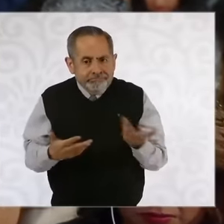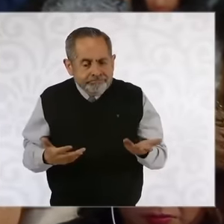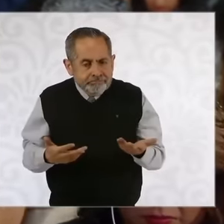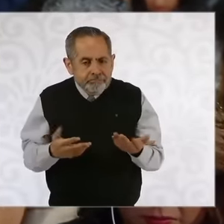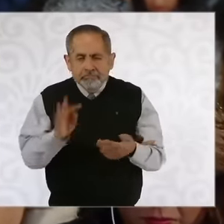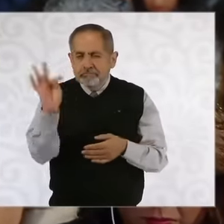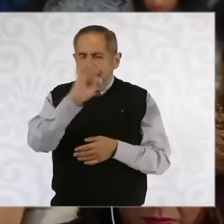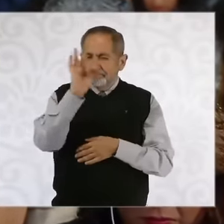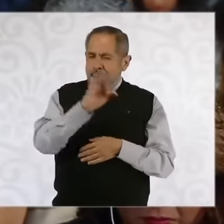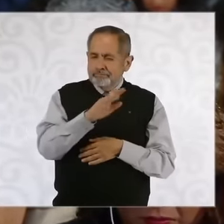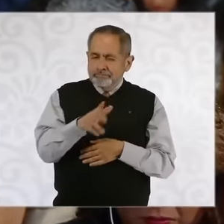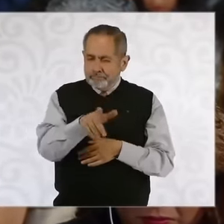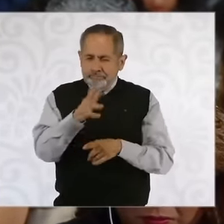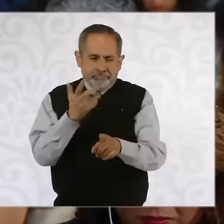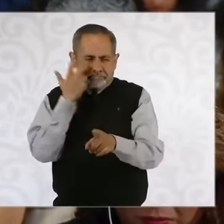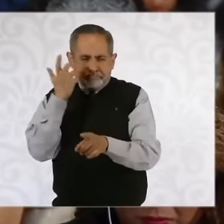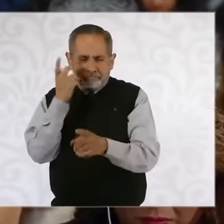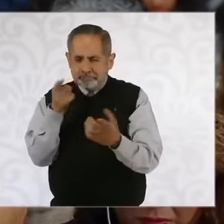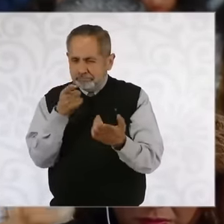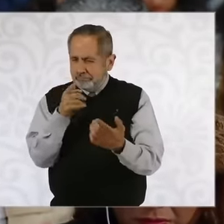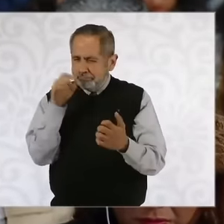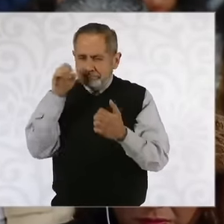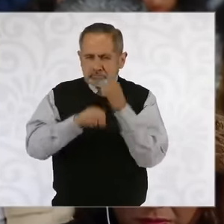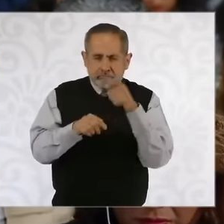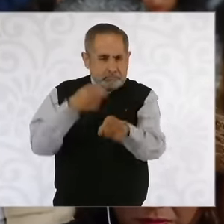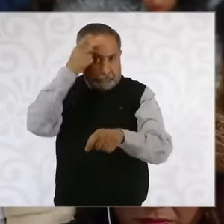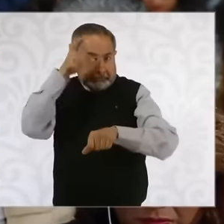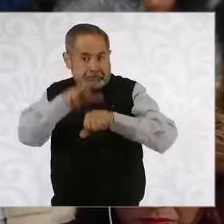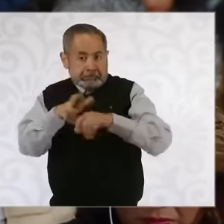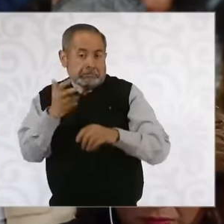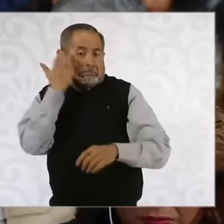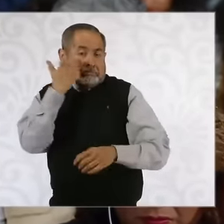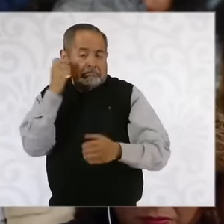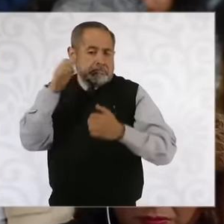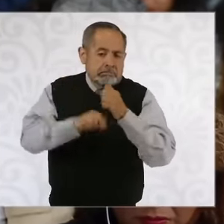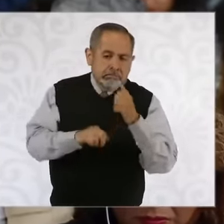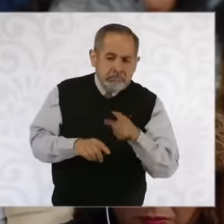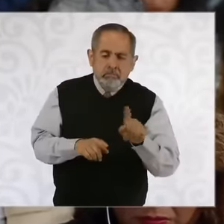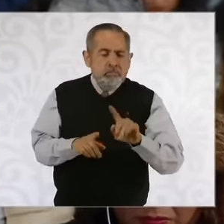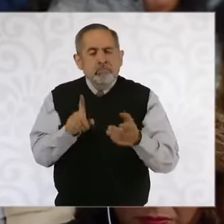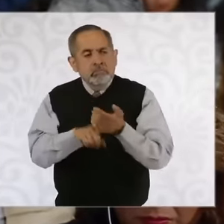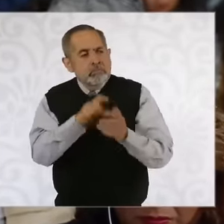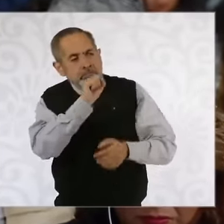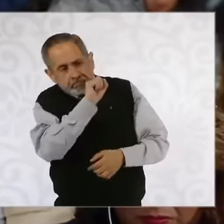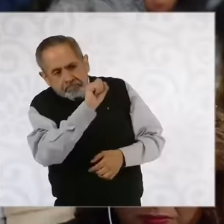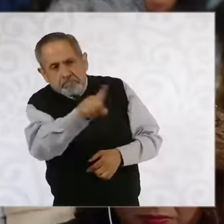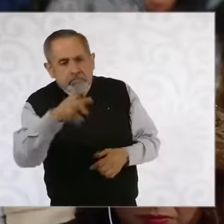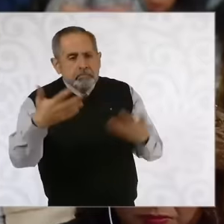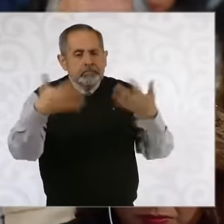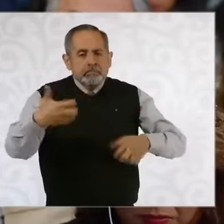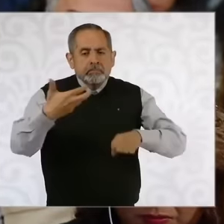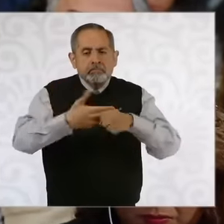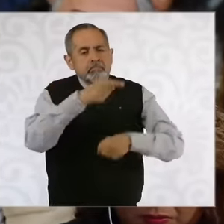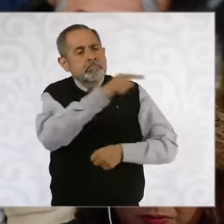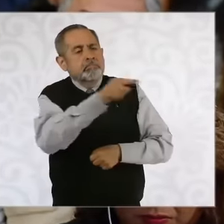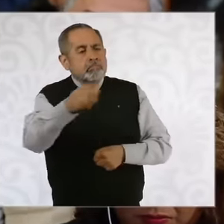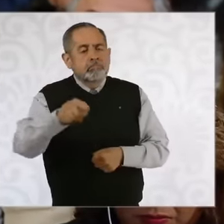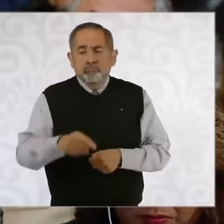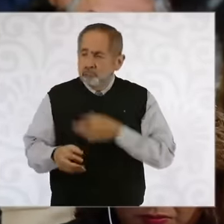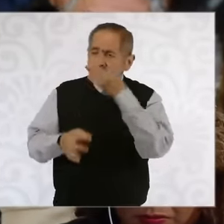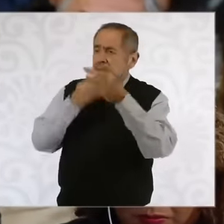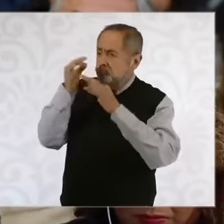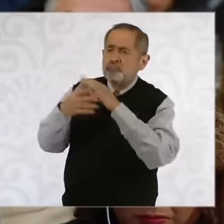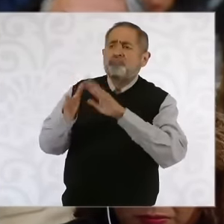mejor engañosa esta estadística, no porque el director lo diga así, sino porque son estas mismas empresas quienes dan a